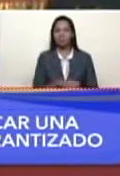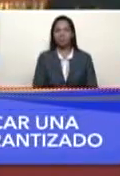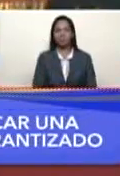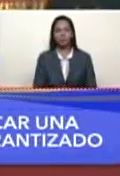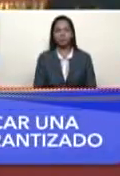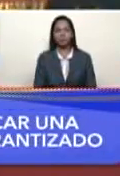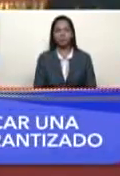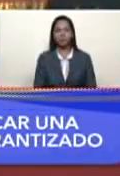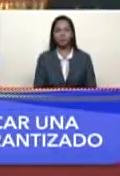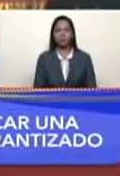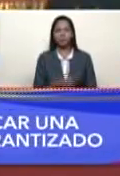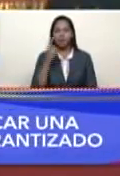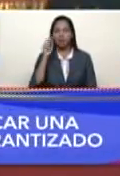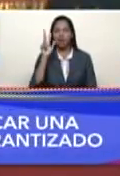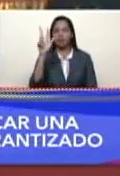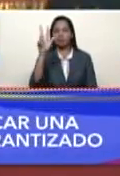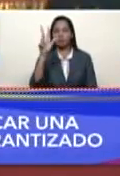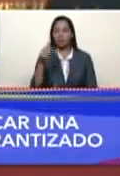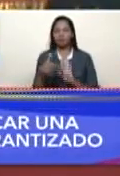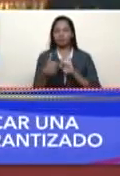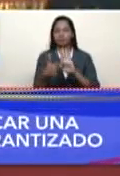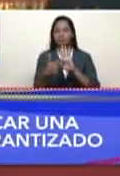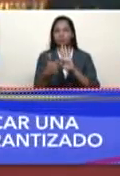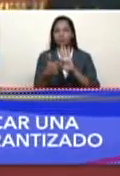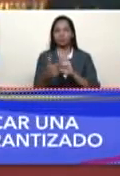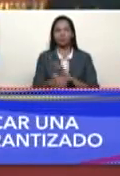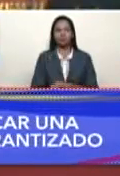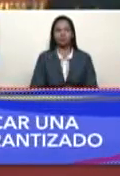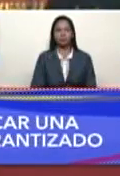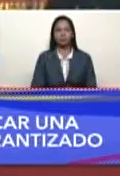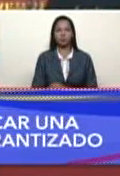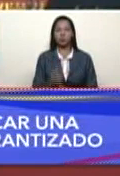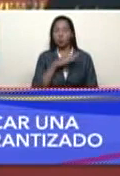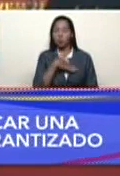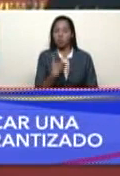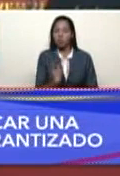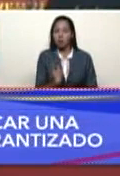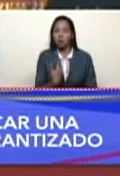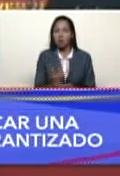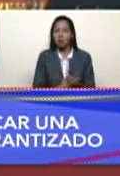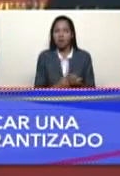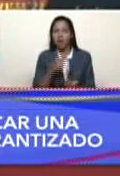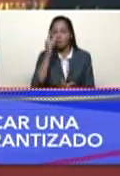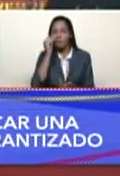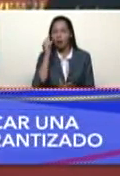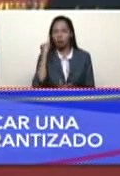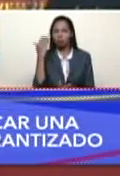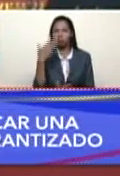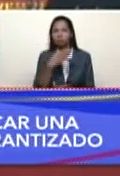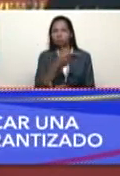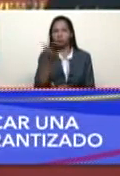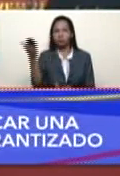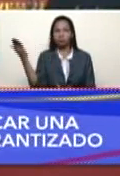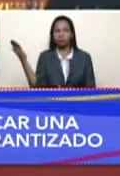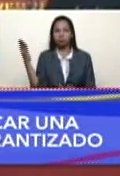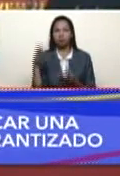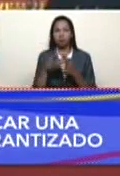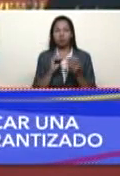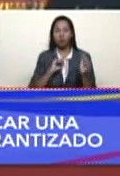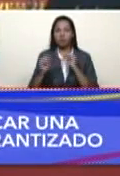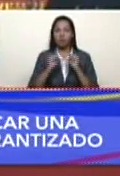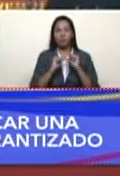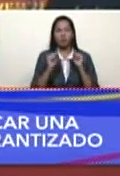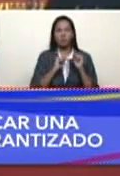Aquí tengo tres propuestas. Y quiero que mi hermano, mis hermanos y hermanas del